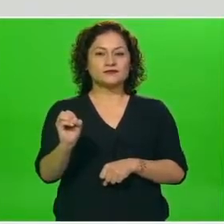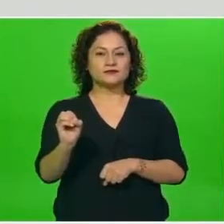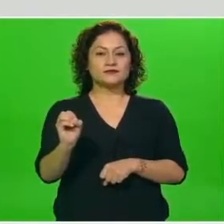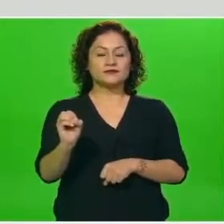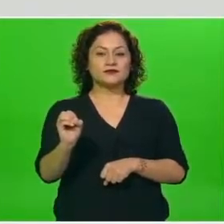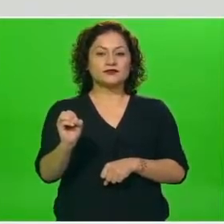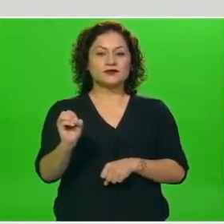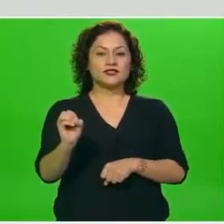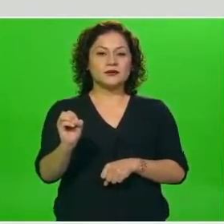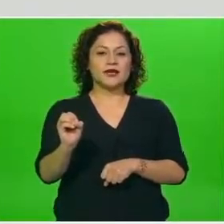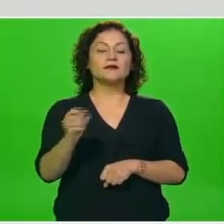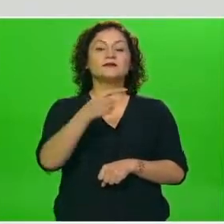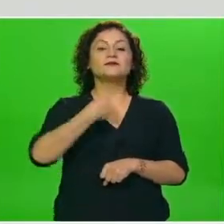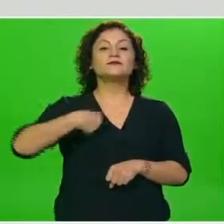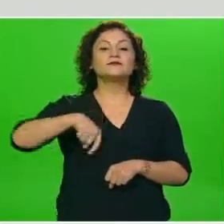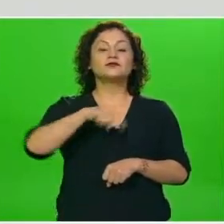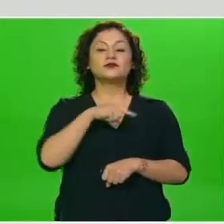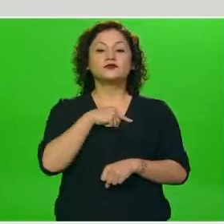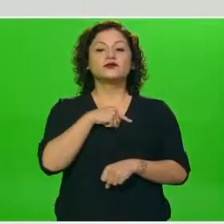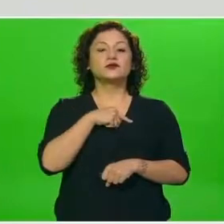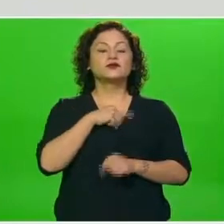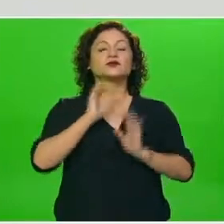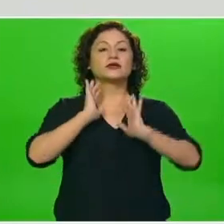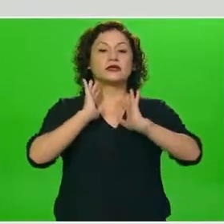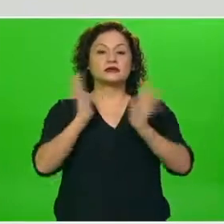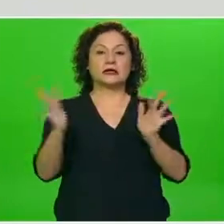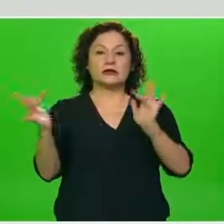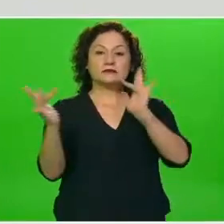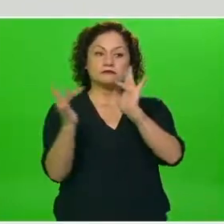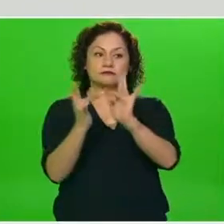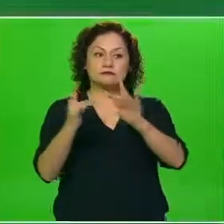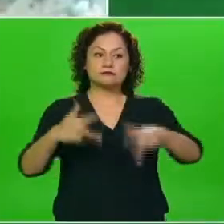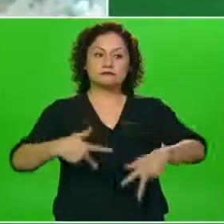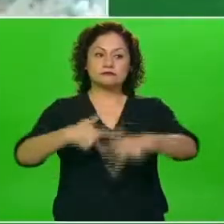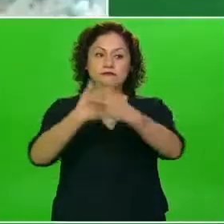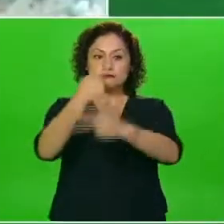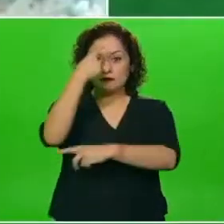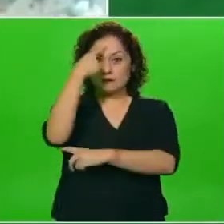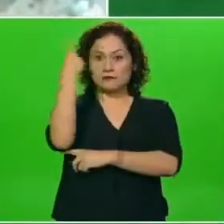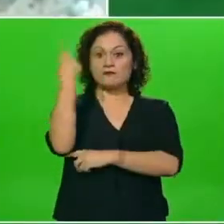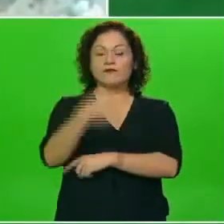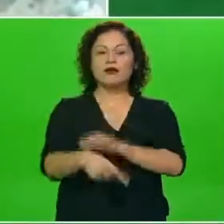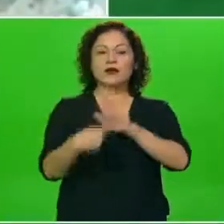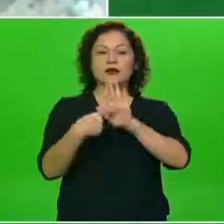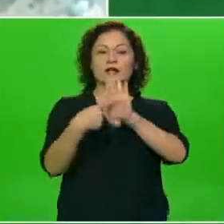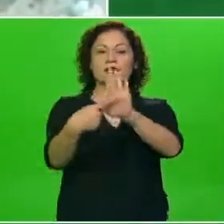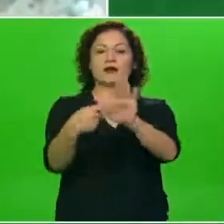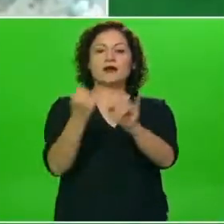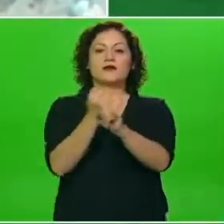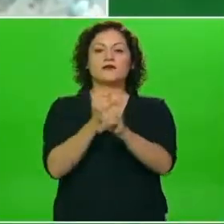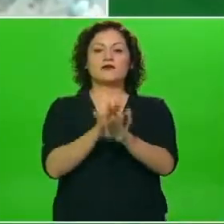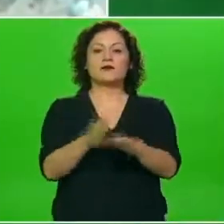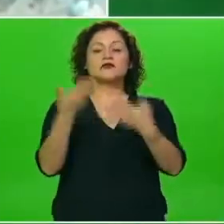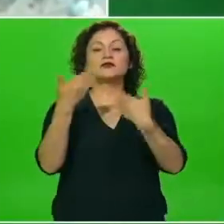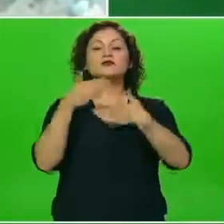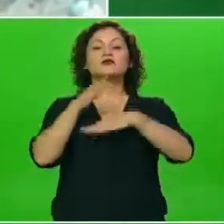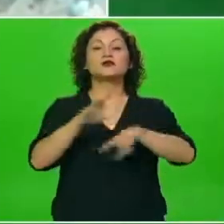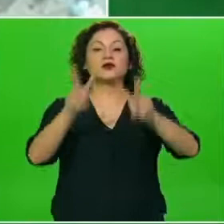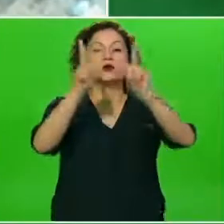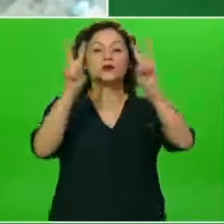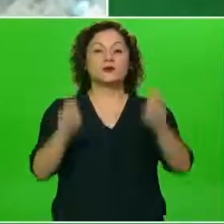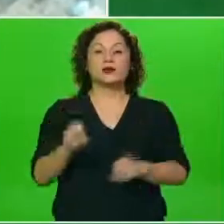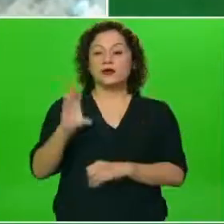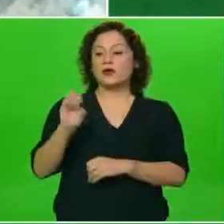para poder conocer el avance de la epidemia de la